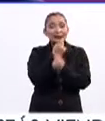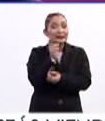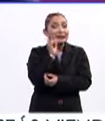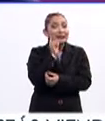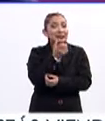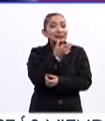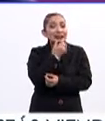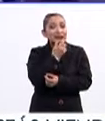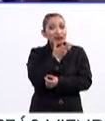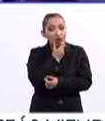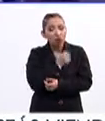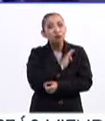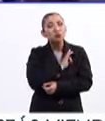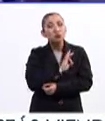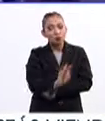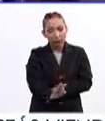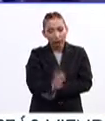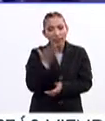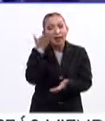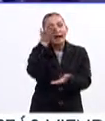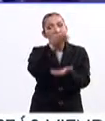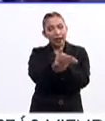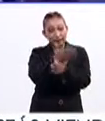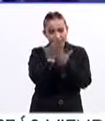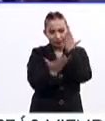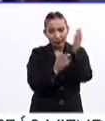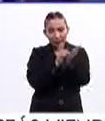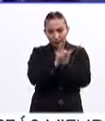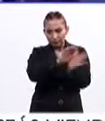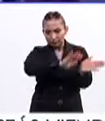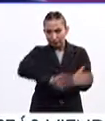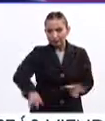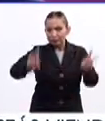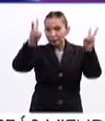y niños tengan acceso a este derecho. En el tema de